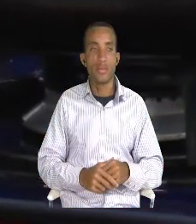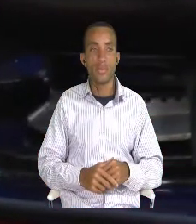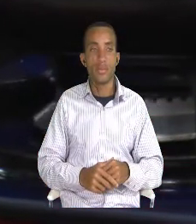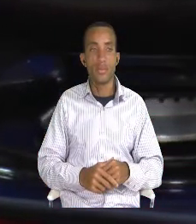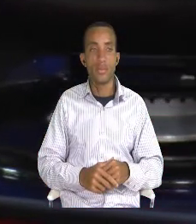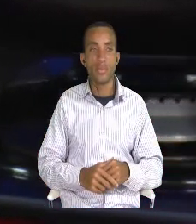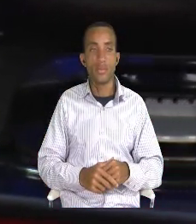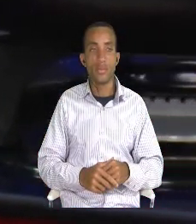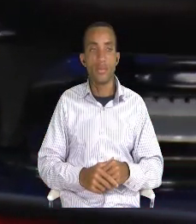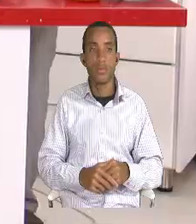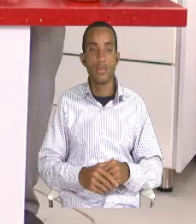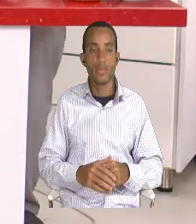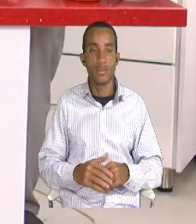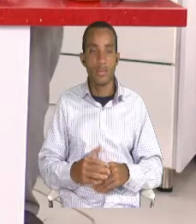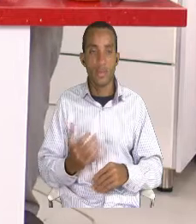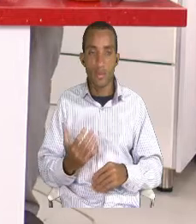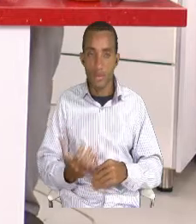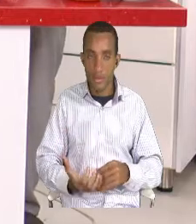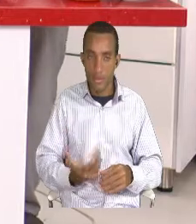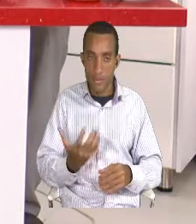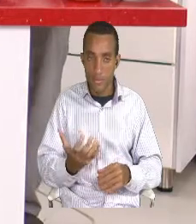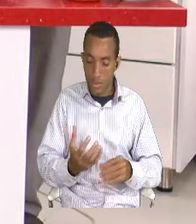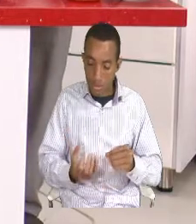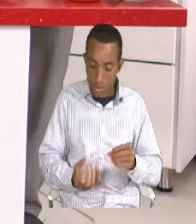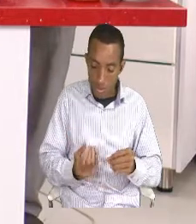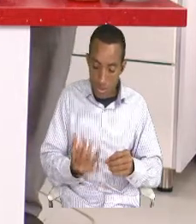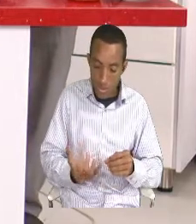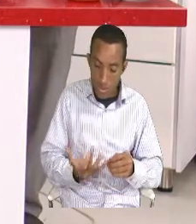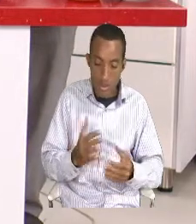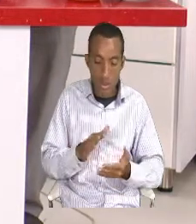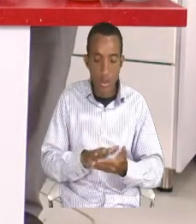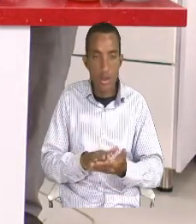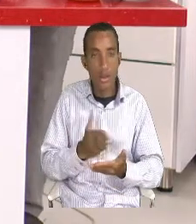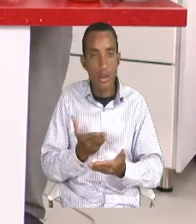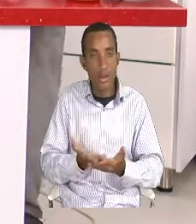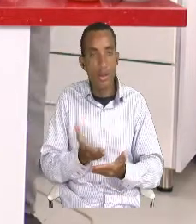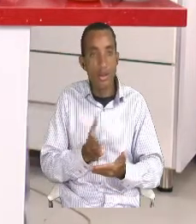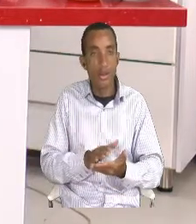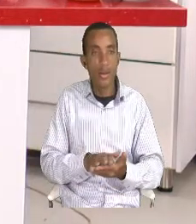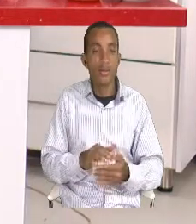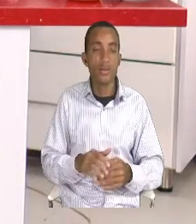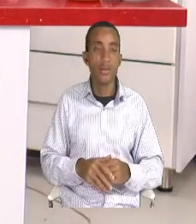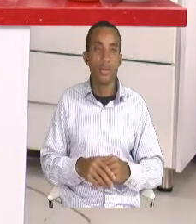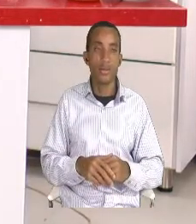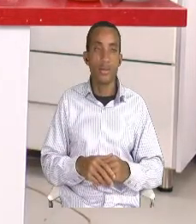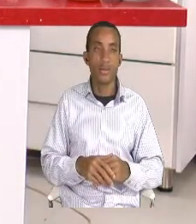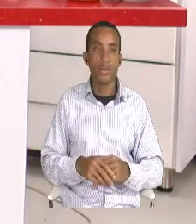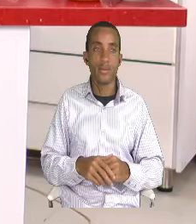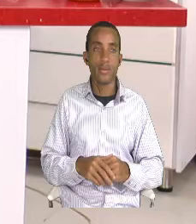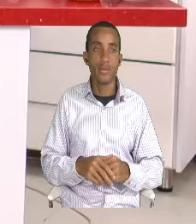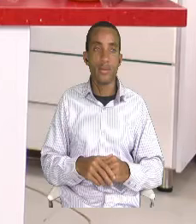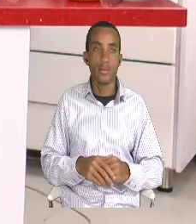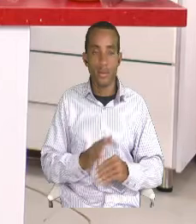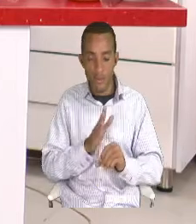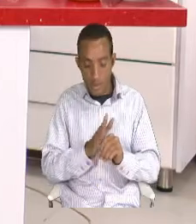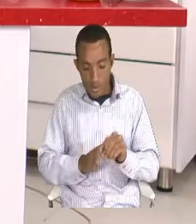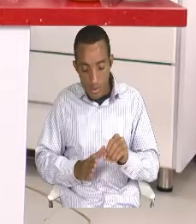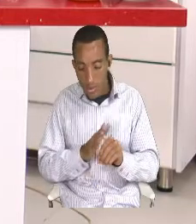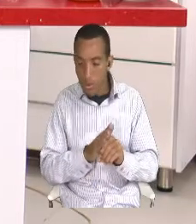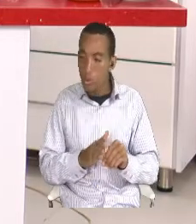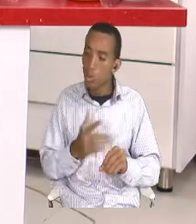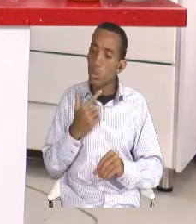Emperatriz. Ahí se empieza a sofreír. A mí me encanta. Permítame, le paso una. Emperatriz hace los cortes y todo de